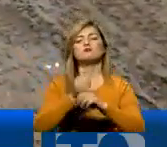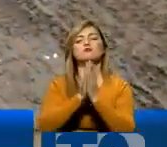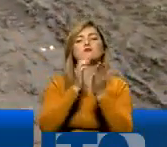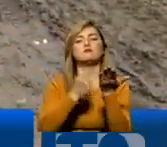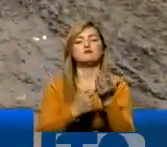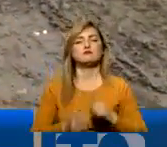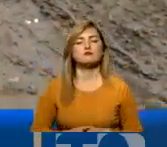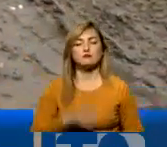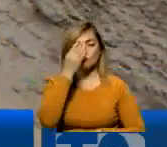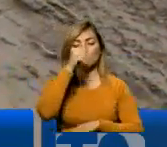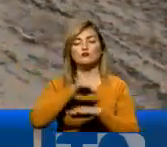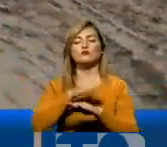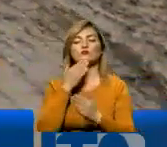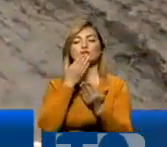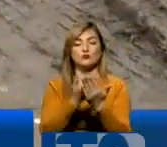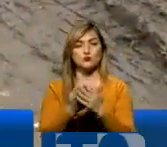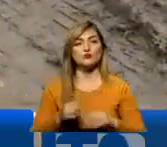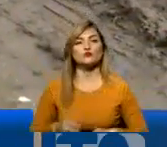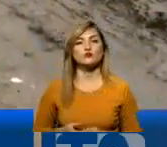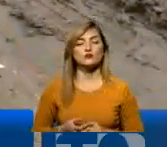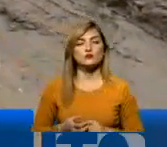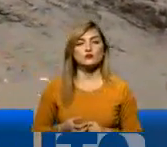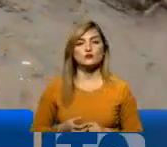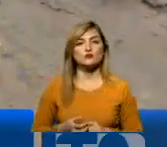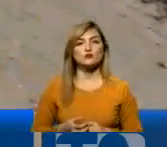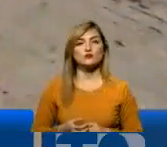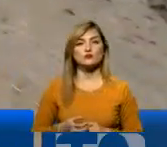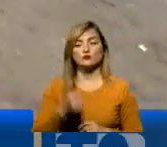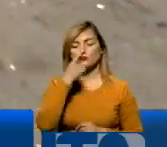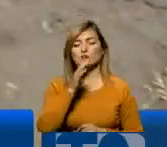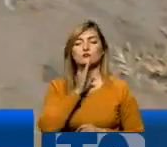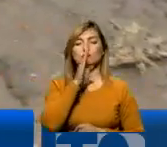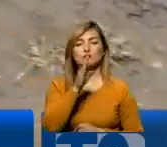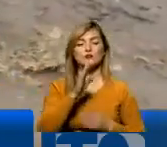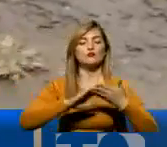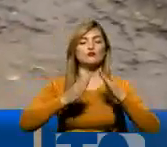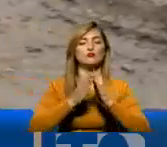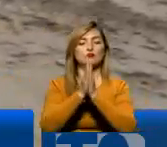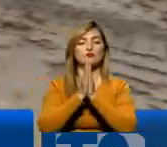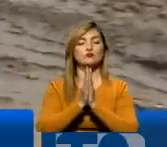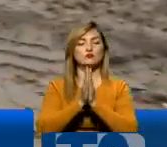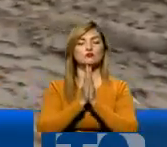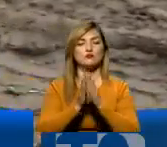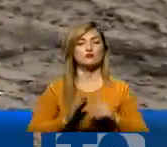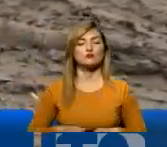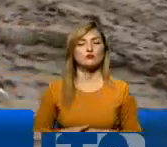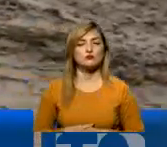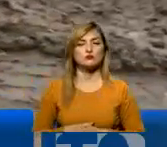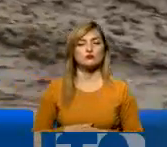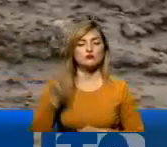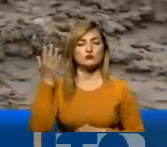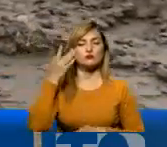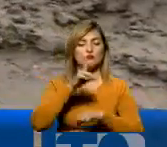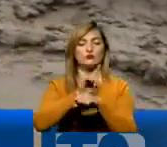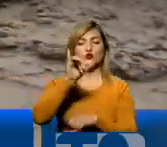Buenas tardes, agradecemos a Teleamazonas por su presencia y por su interés siempre en la comunidad. Solicitamos a nuestro alcalde, el señor